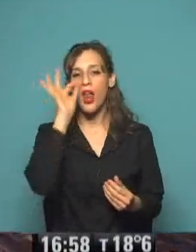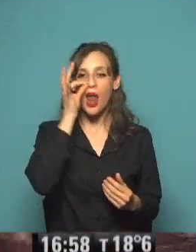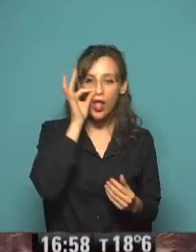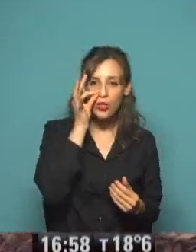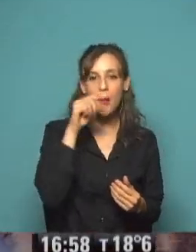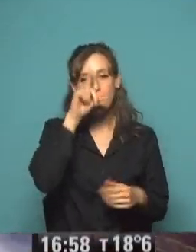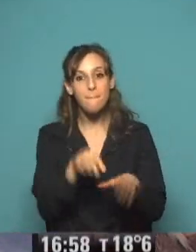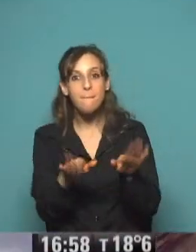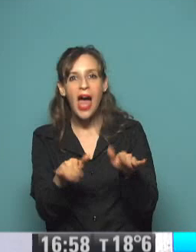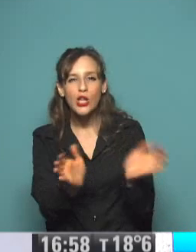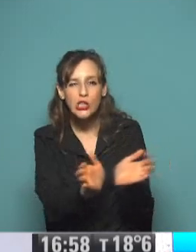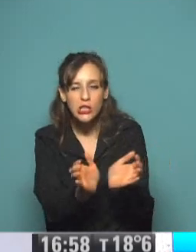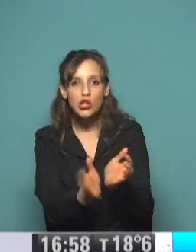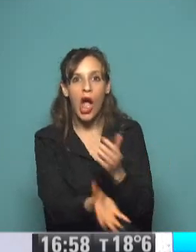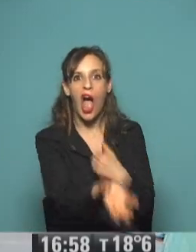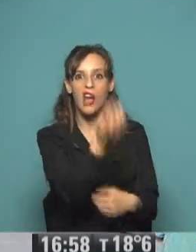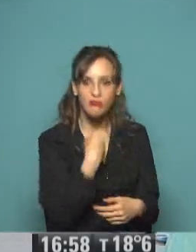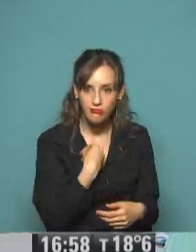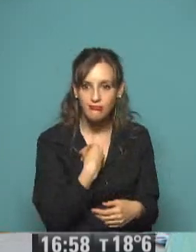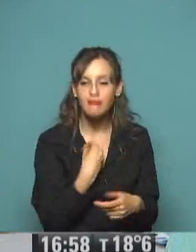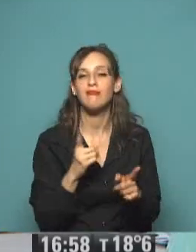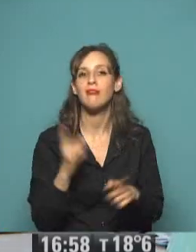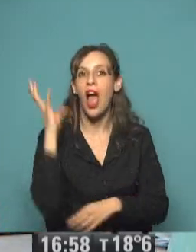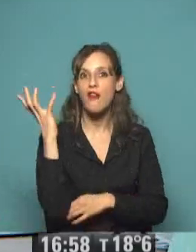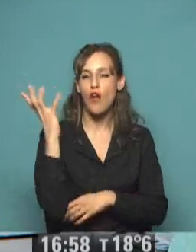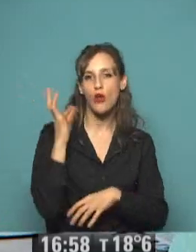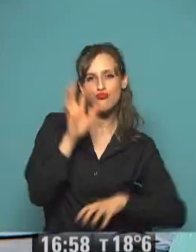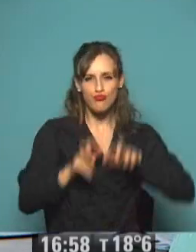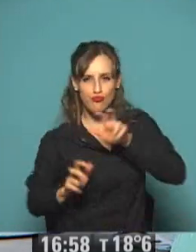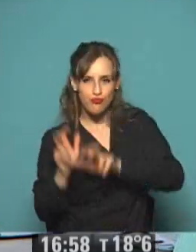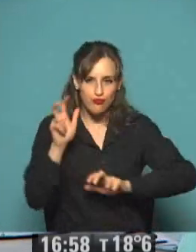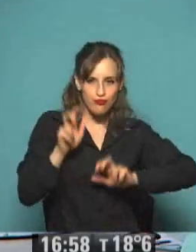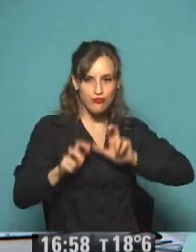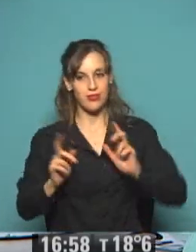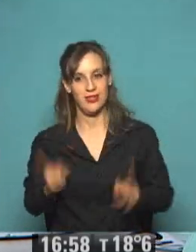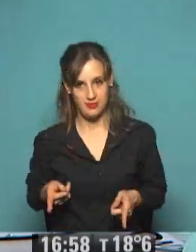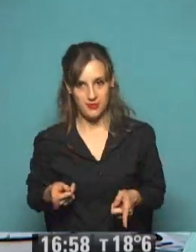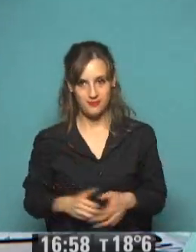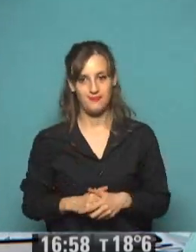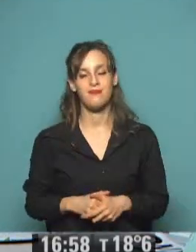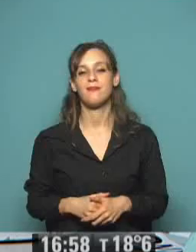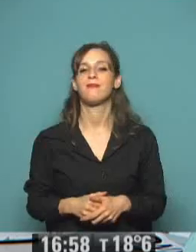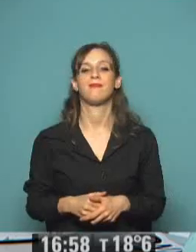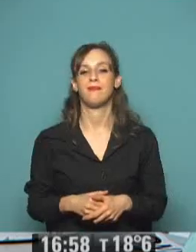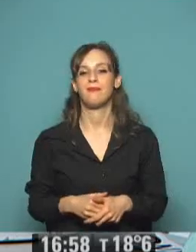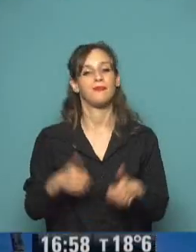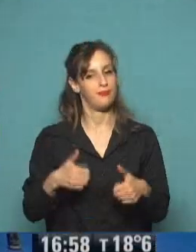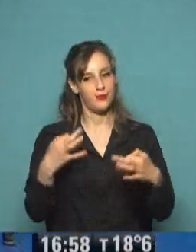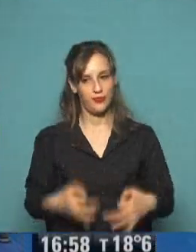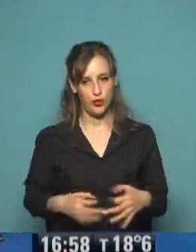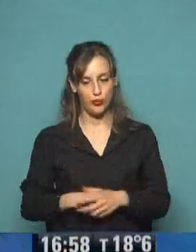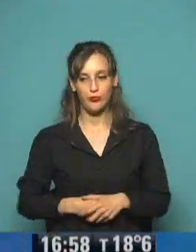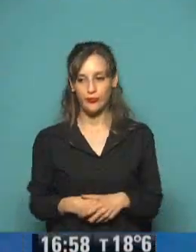pajaritos y trepar árboles. Muy bien, ahí agregué trepar. trepadora, ¿sí? Santa Rita. Así